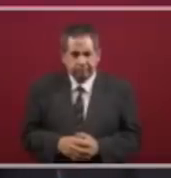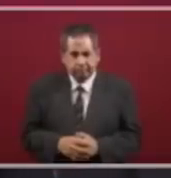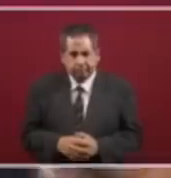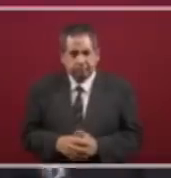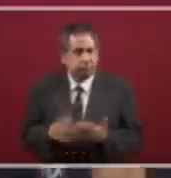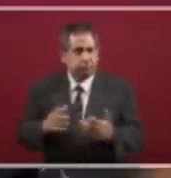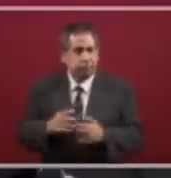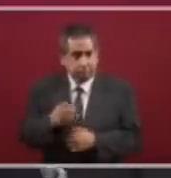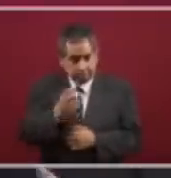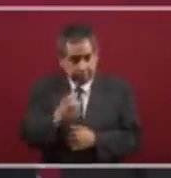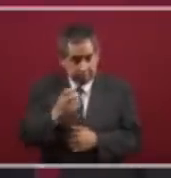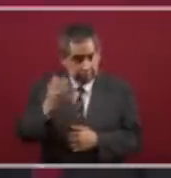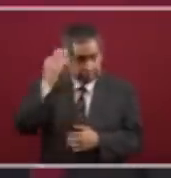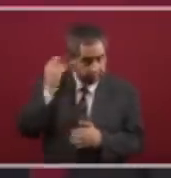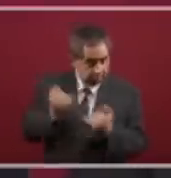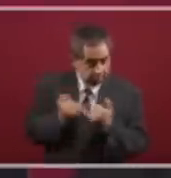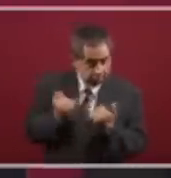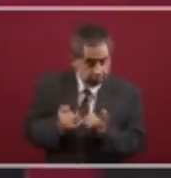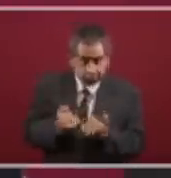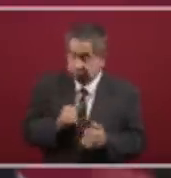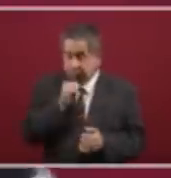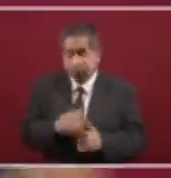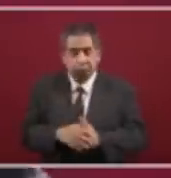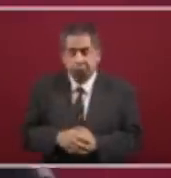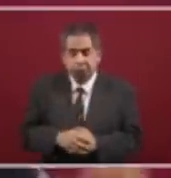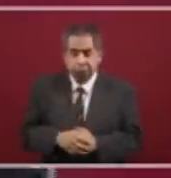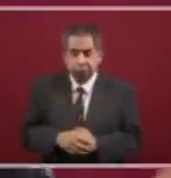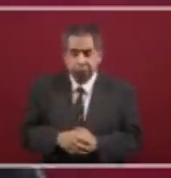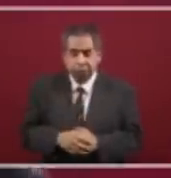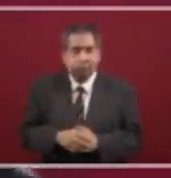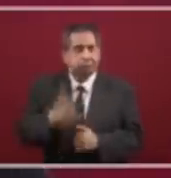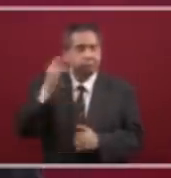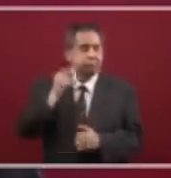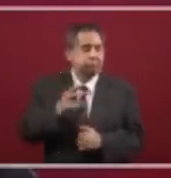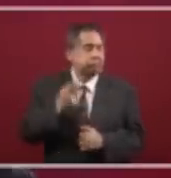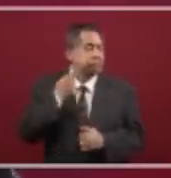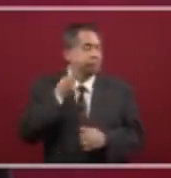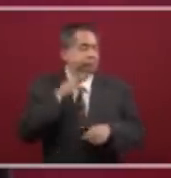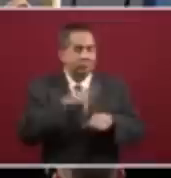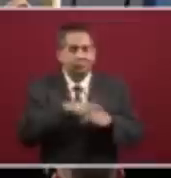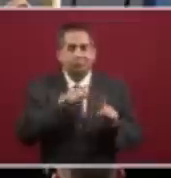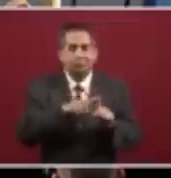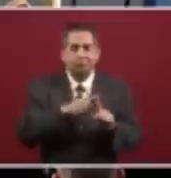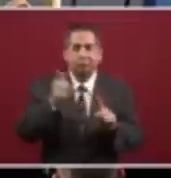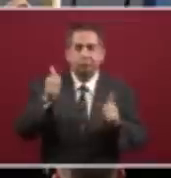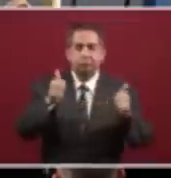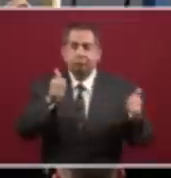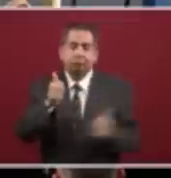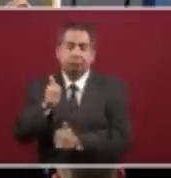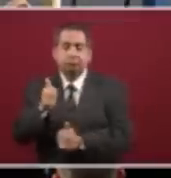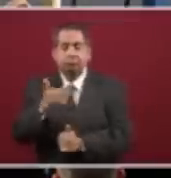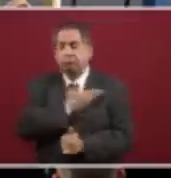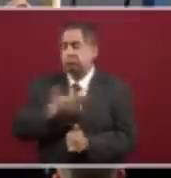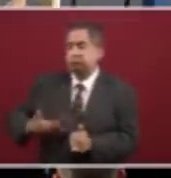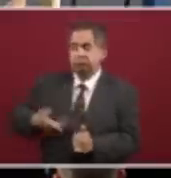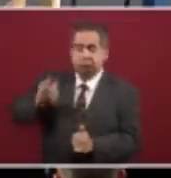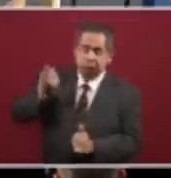había sucedido algo así que no era el procurador un empleado del presidente